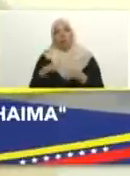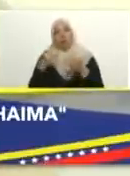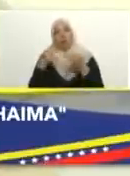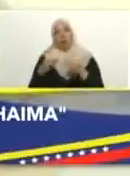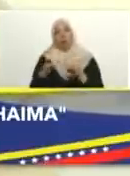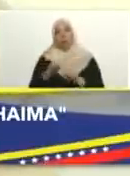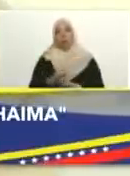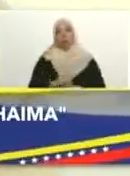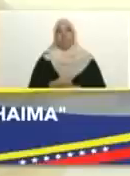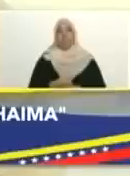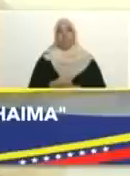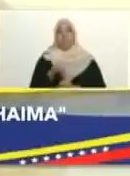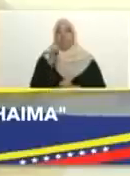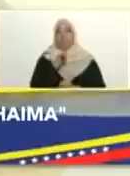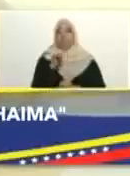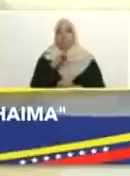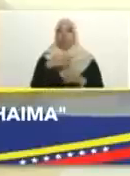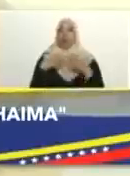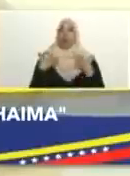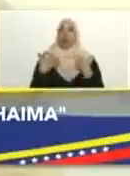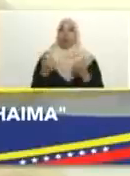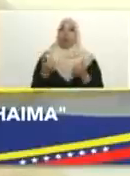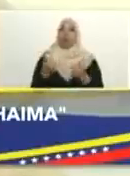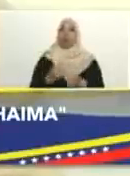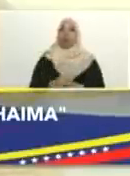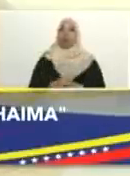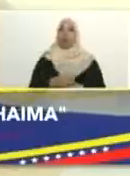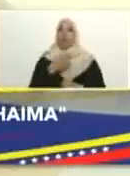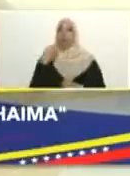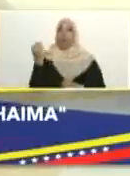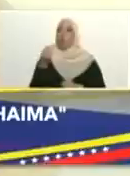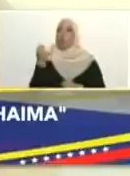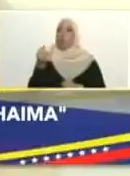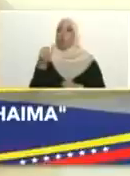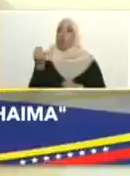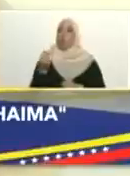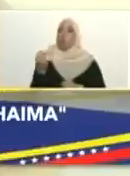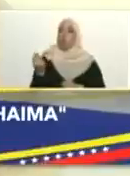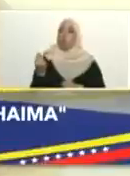Y mantener la salud, mantener la juventud, ¿ah?